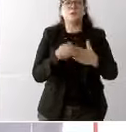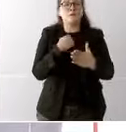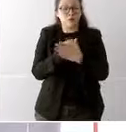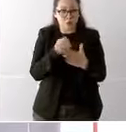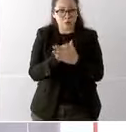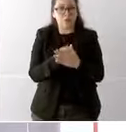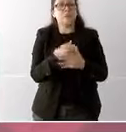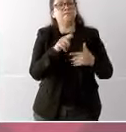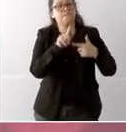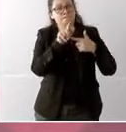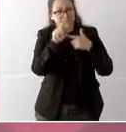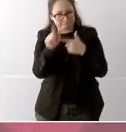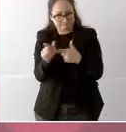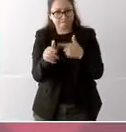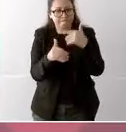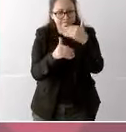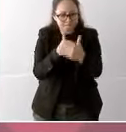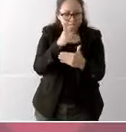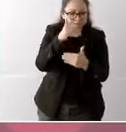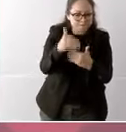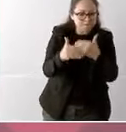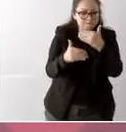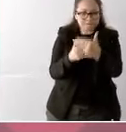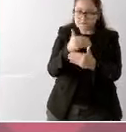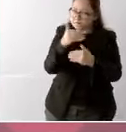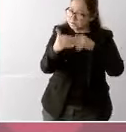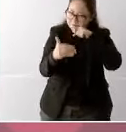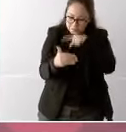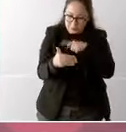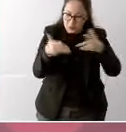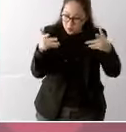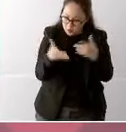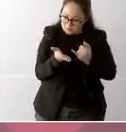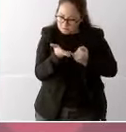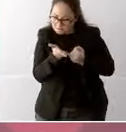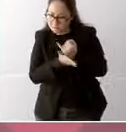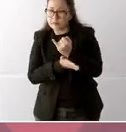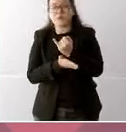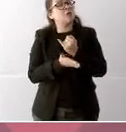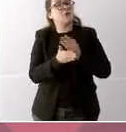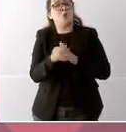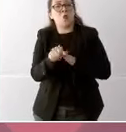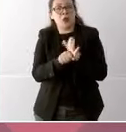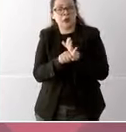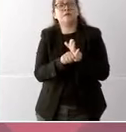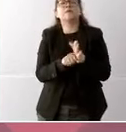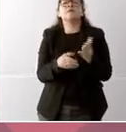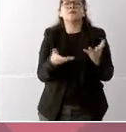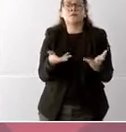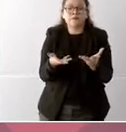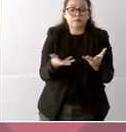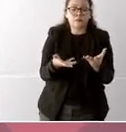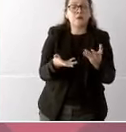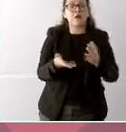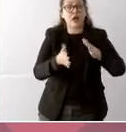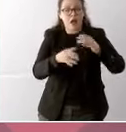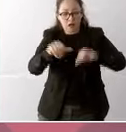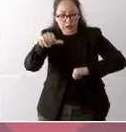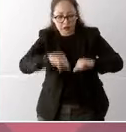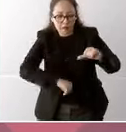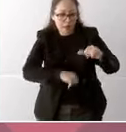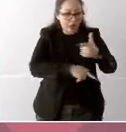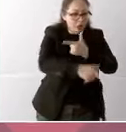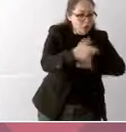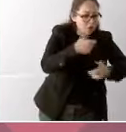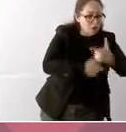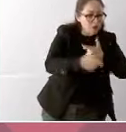continuar con lo mismo. Vamos a seguir impulsando las actividades